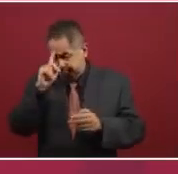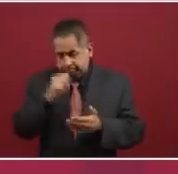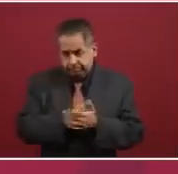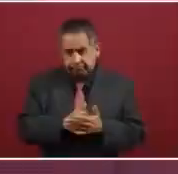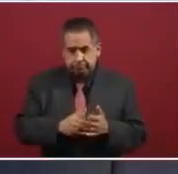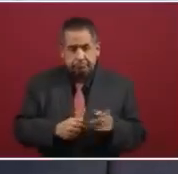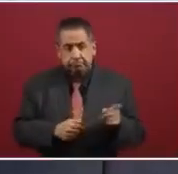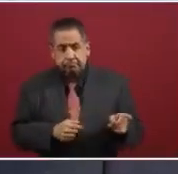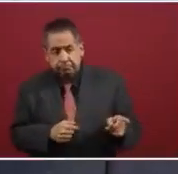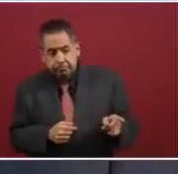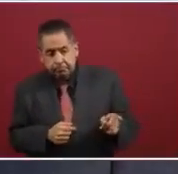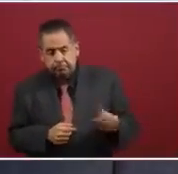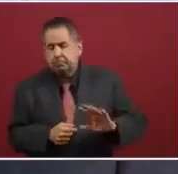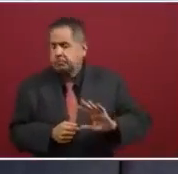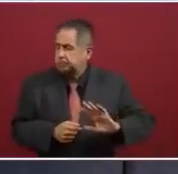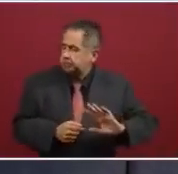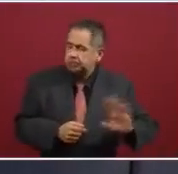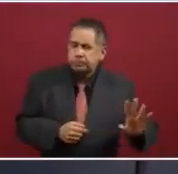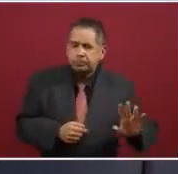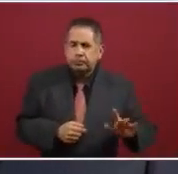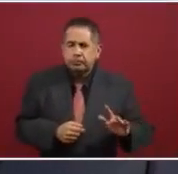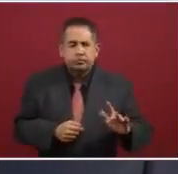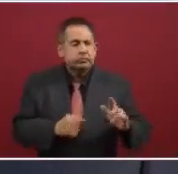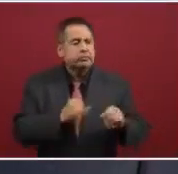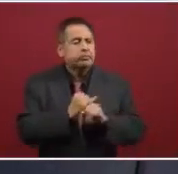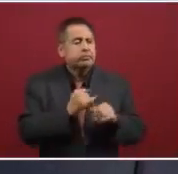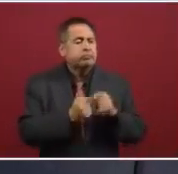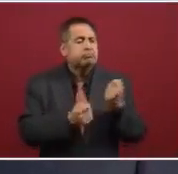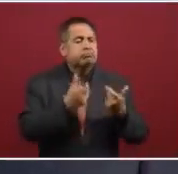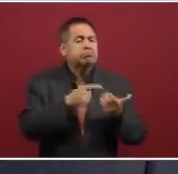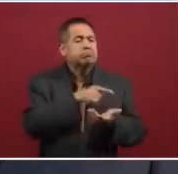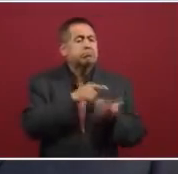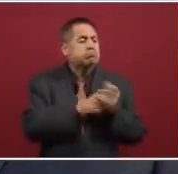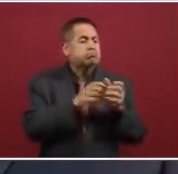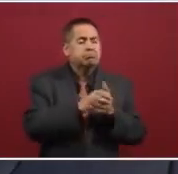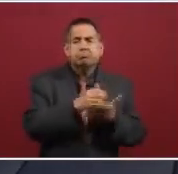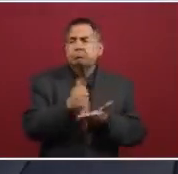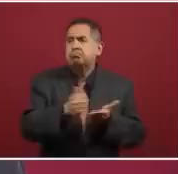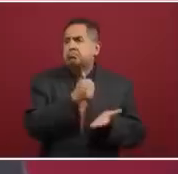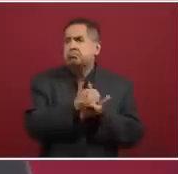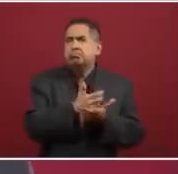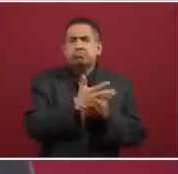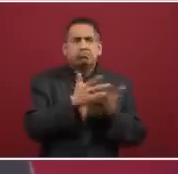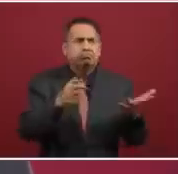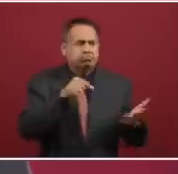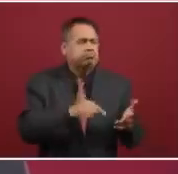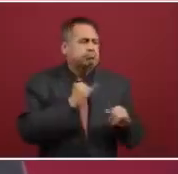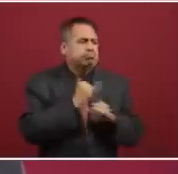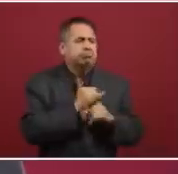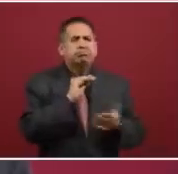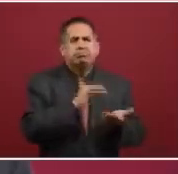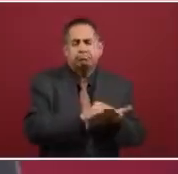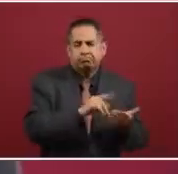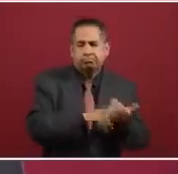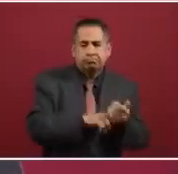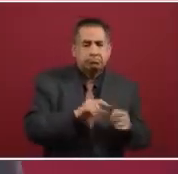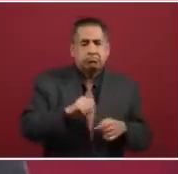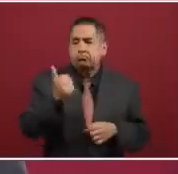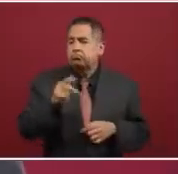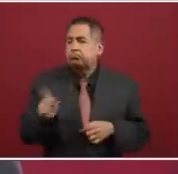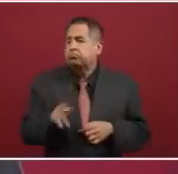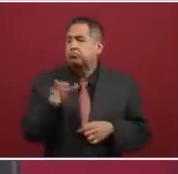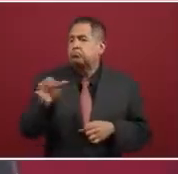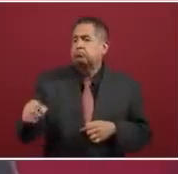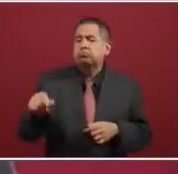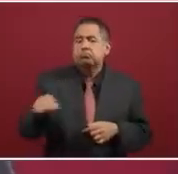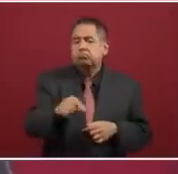por eso solo conectan en las grandes ciudades y dejan sin